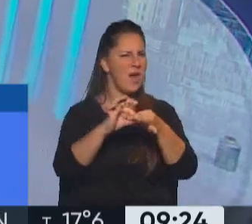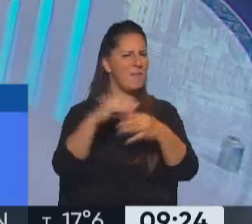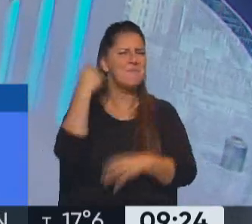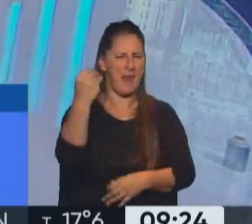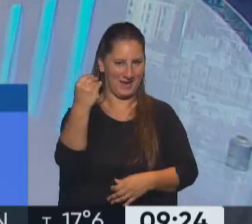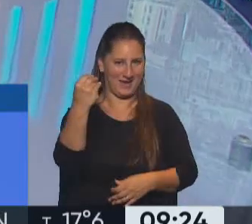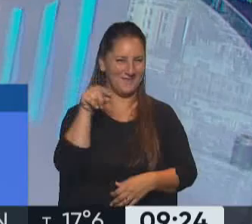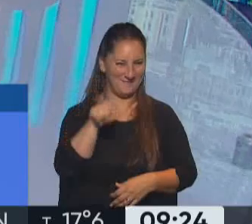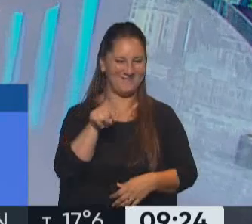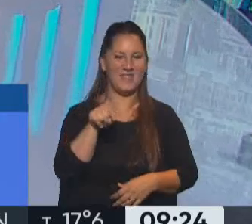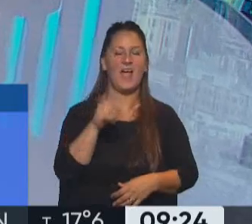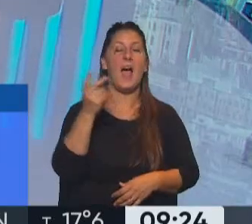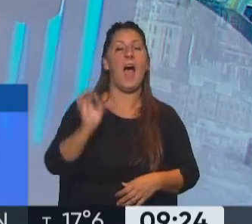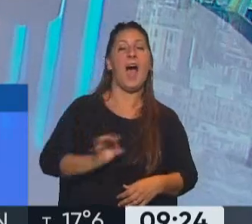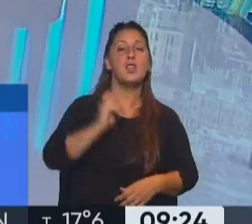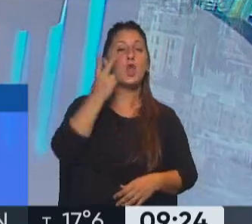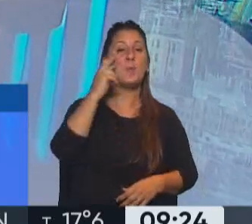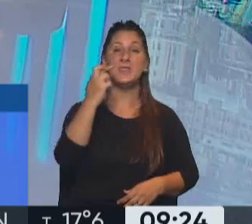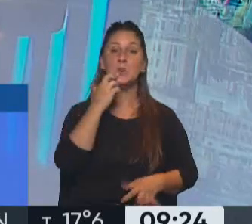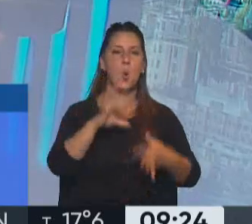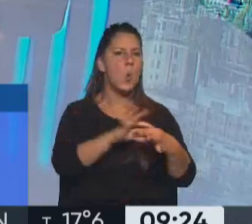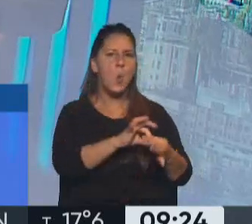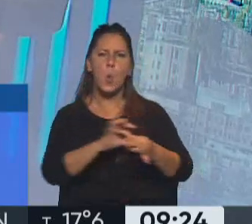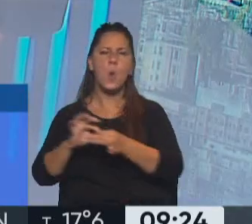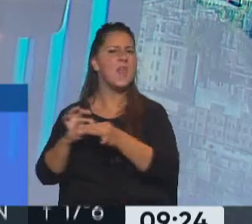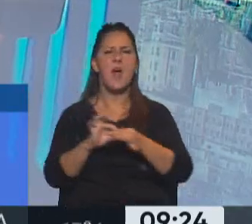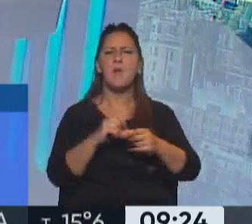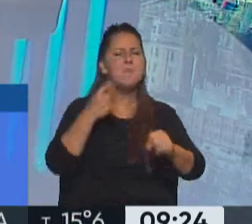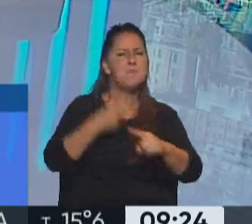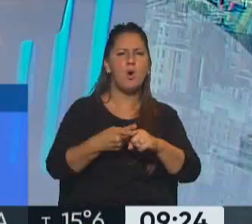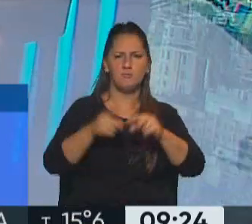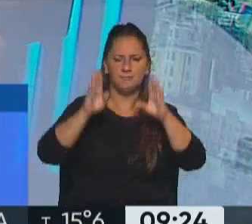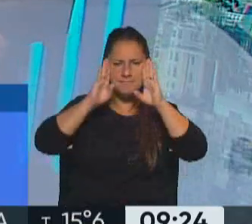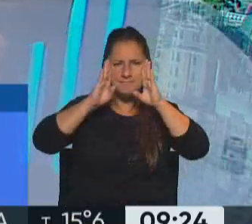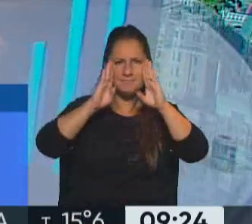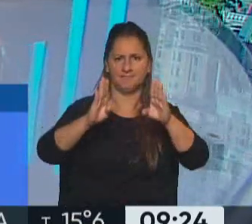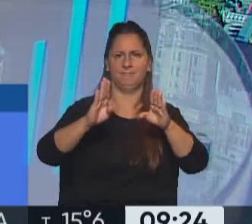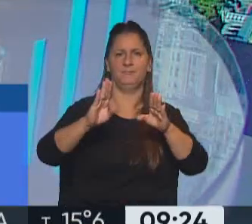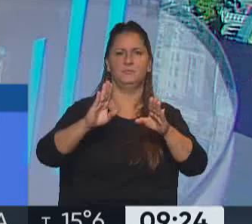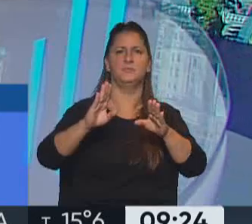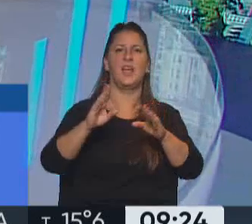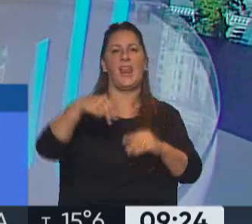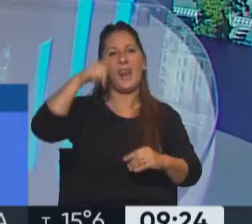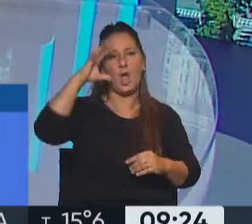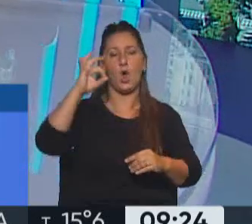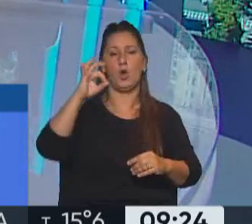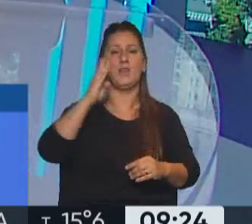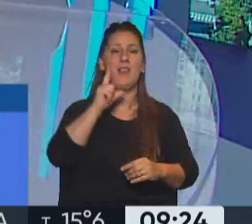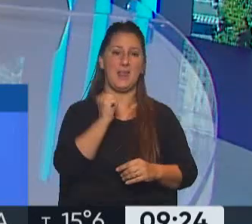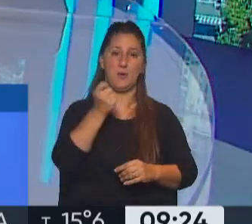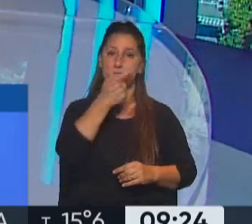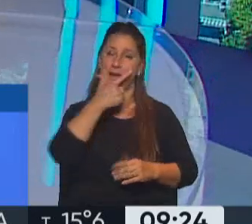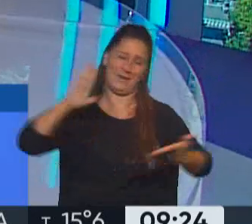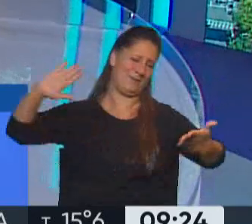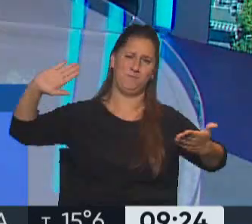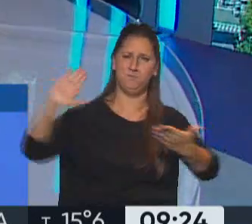parece que en el 2019 la unidad tuvo muy ligada al sentido principal, que era derrotar al neoliberalismo y al macrismo y volver